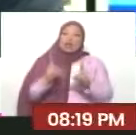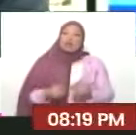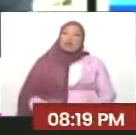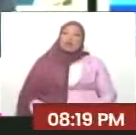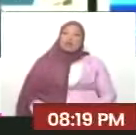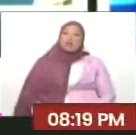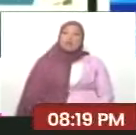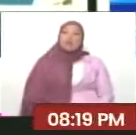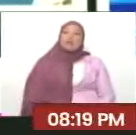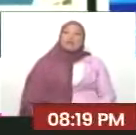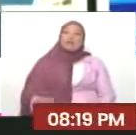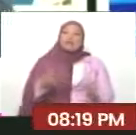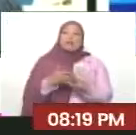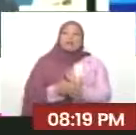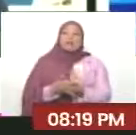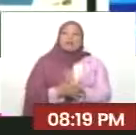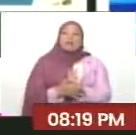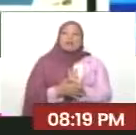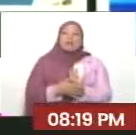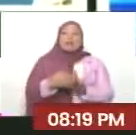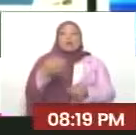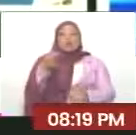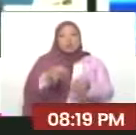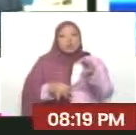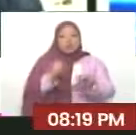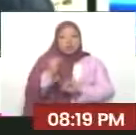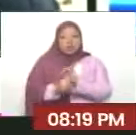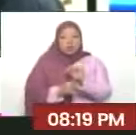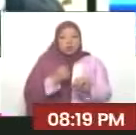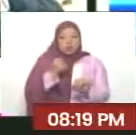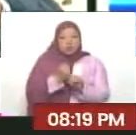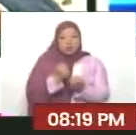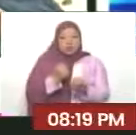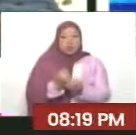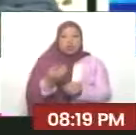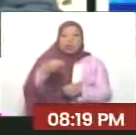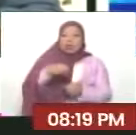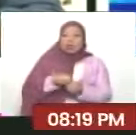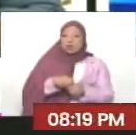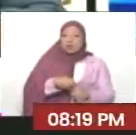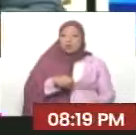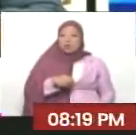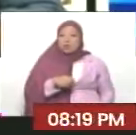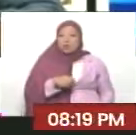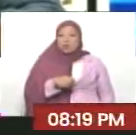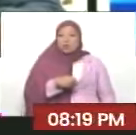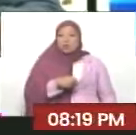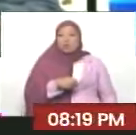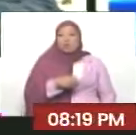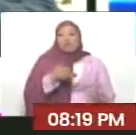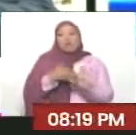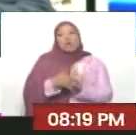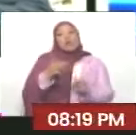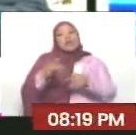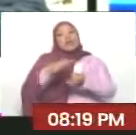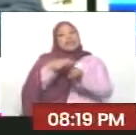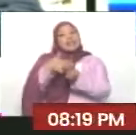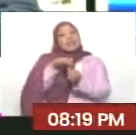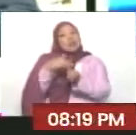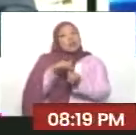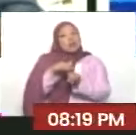palabra que la Corte Internacional de Justicia entre a dirimir esa